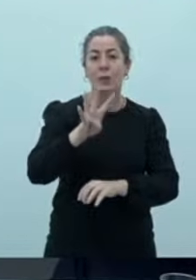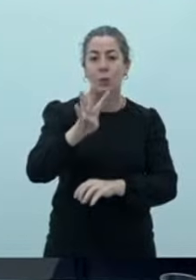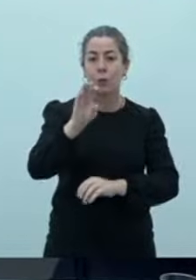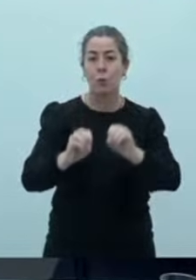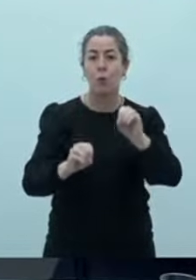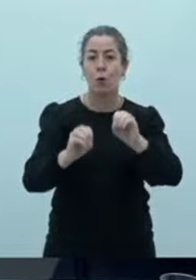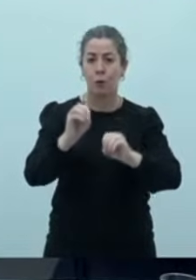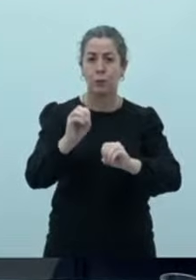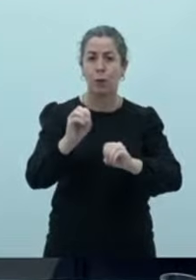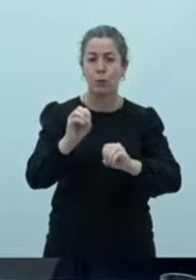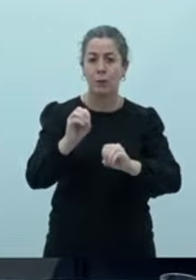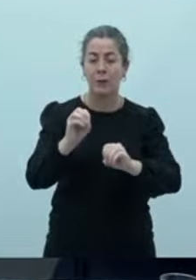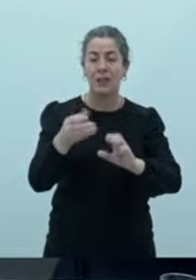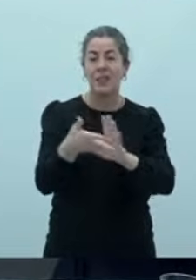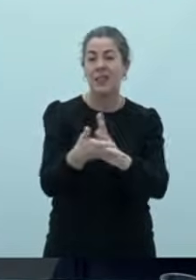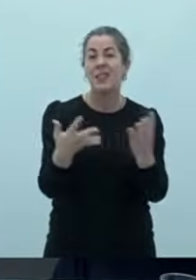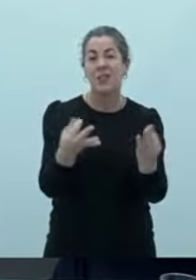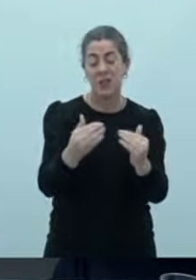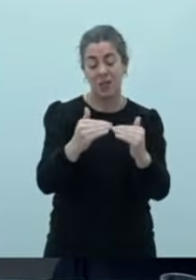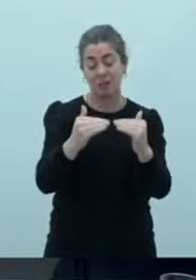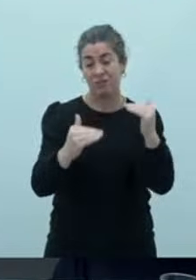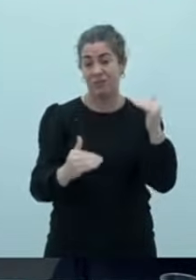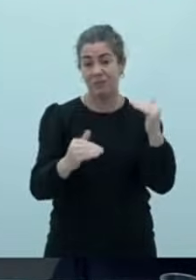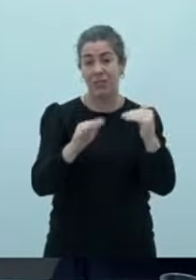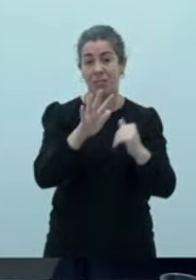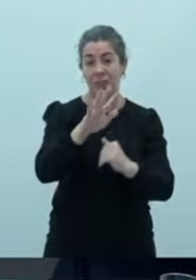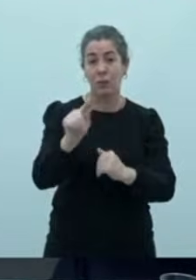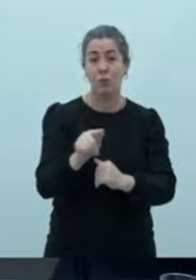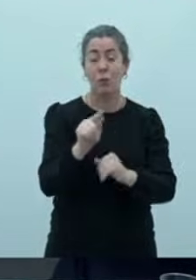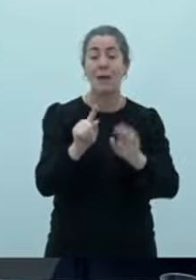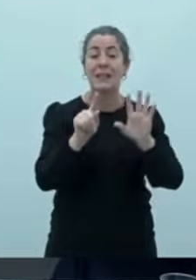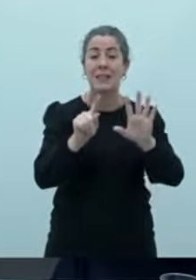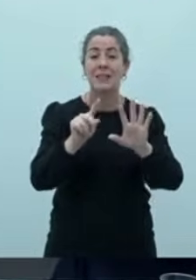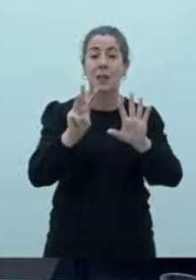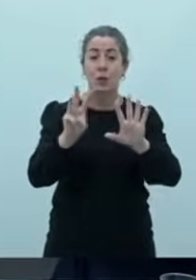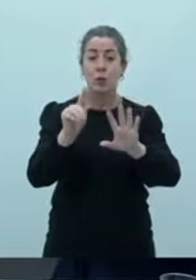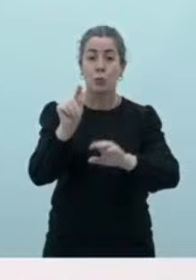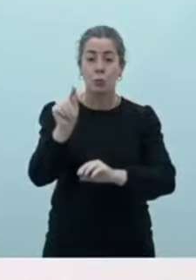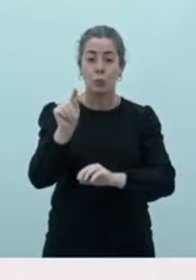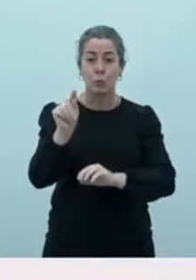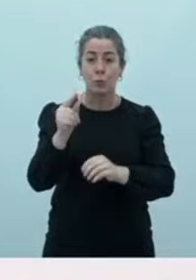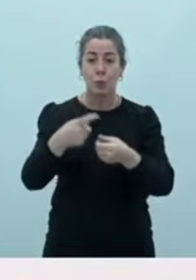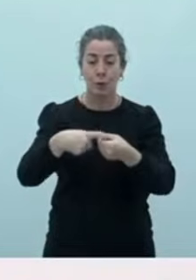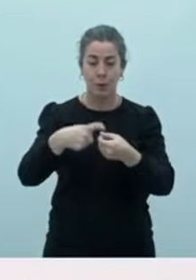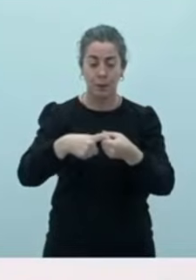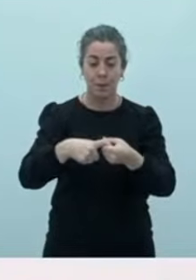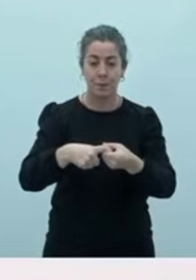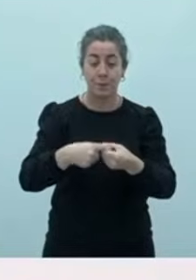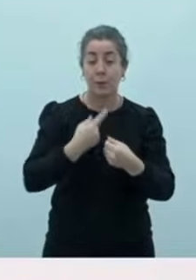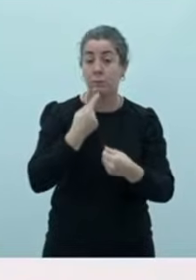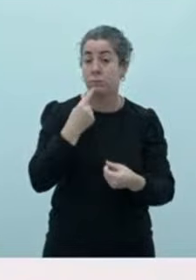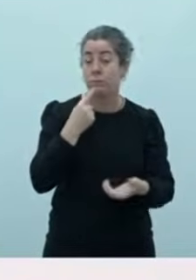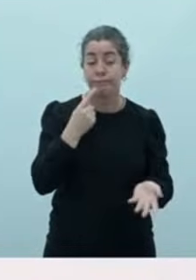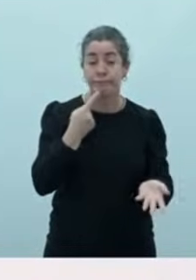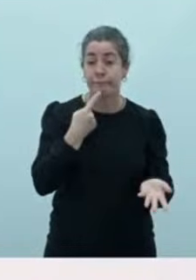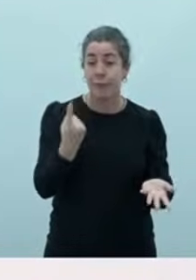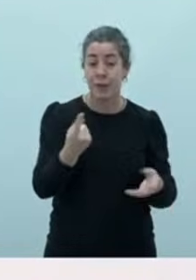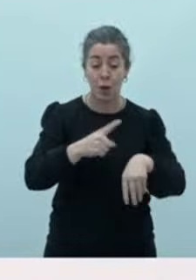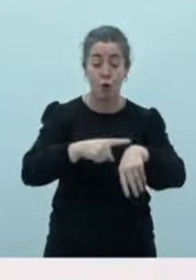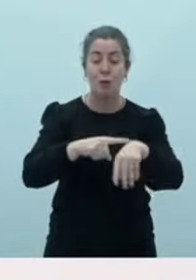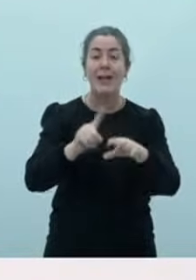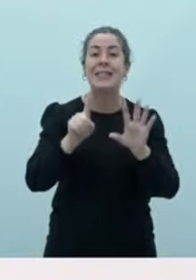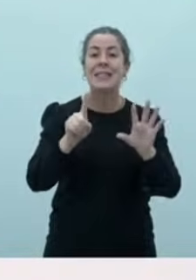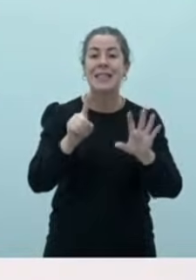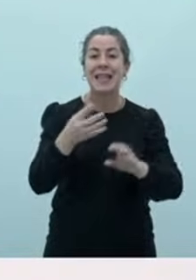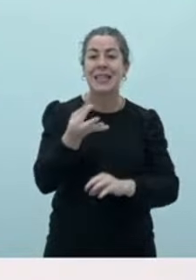57,54%, supone una caída de 5,68 puntos. Como les decía, son las 6 de la